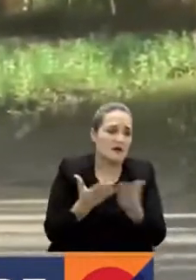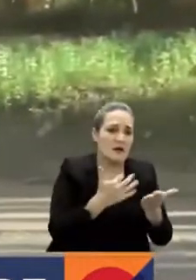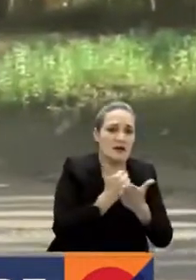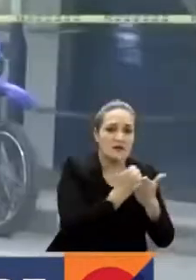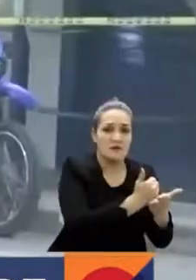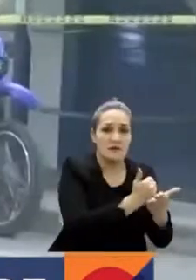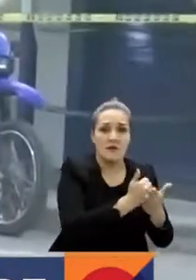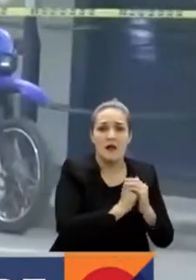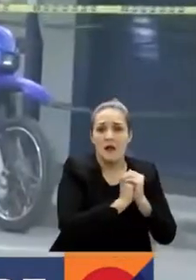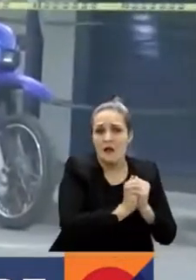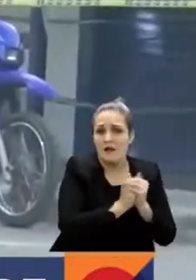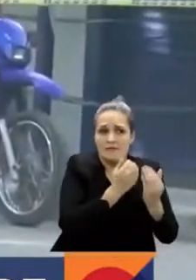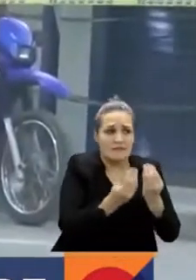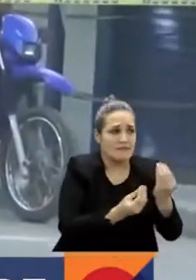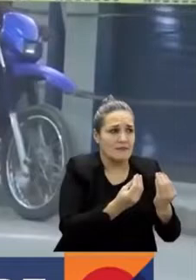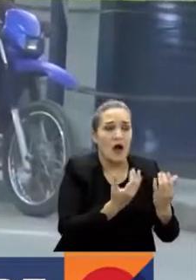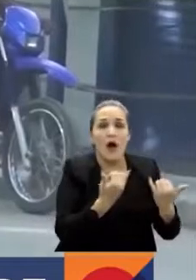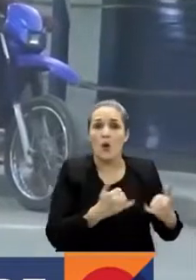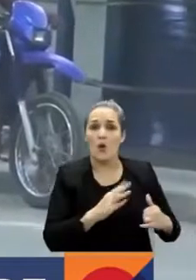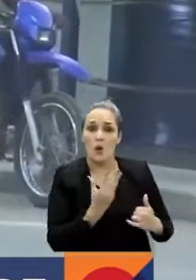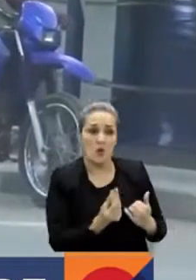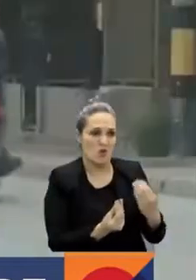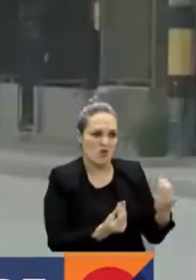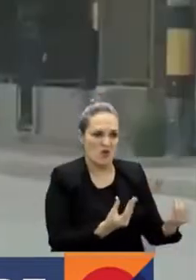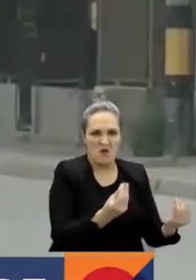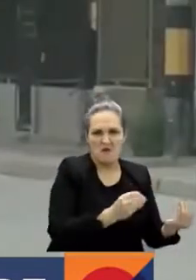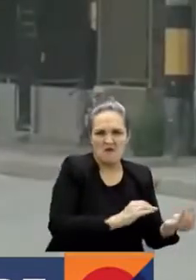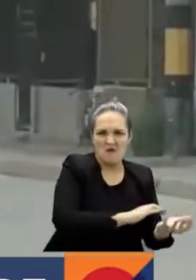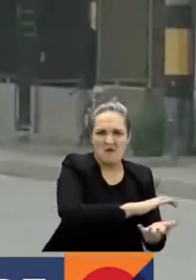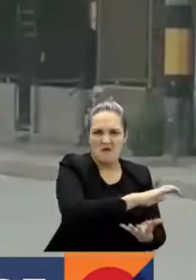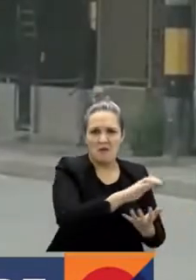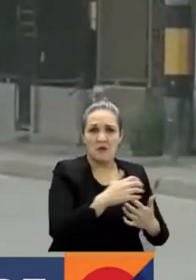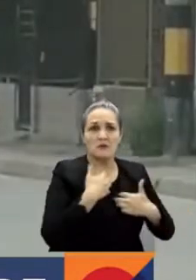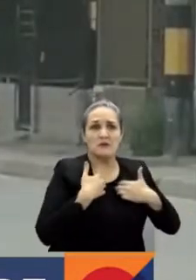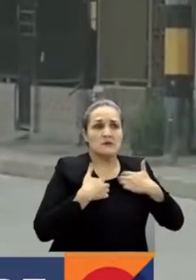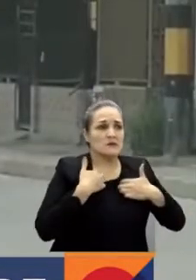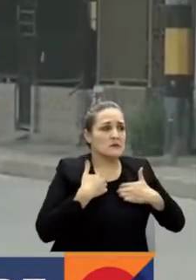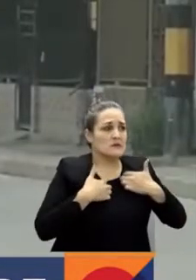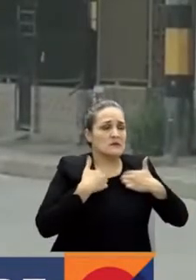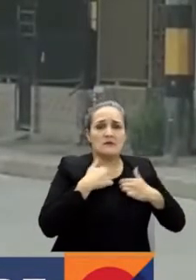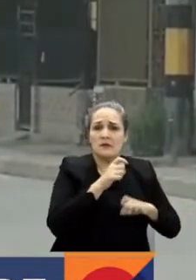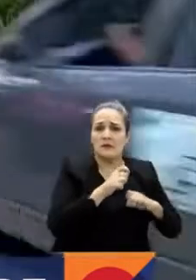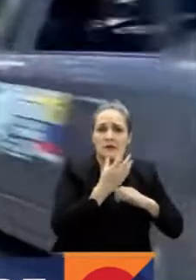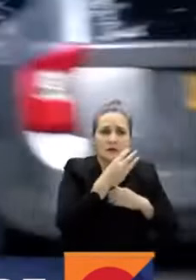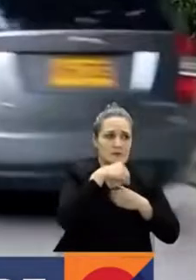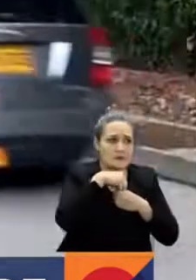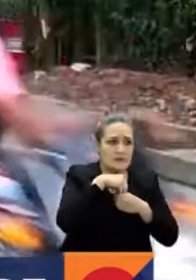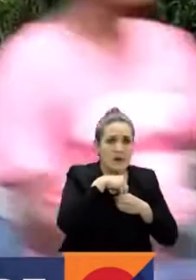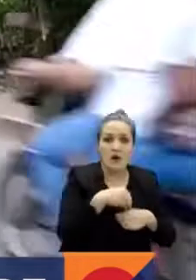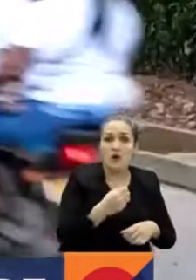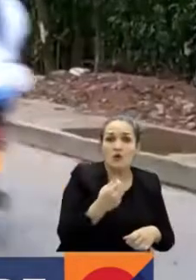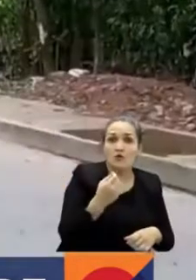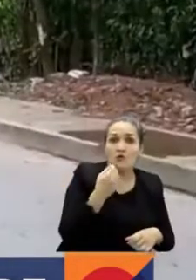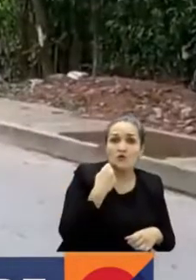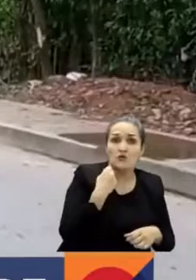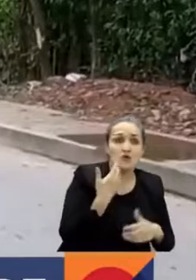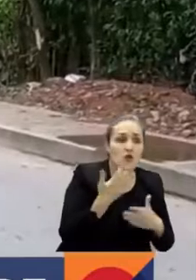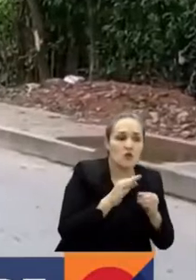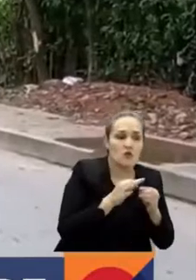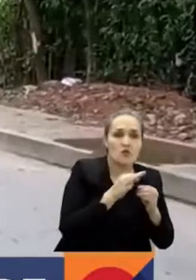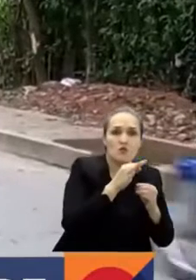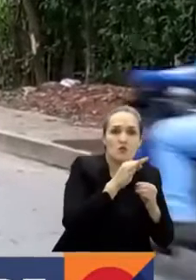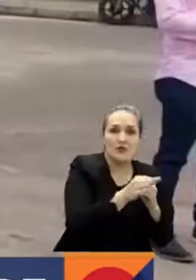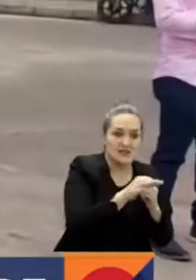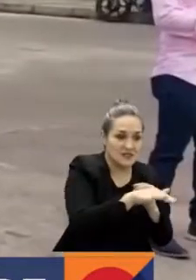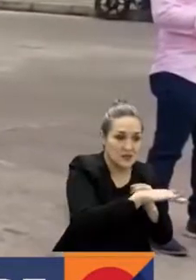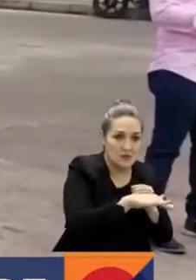grupos armados ilegales en el Bajo Cauca ha llevado a que la población esté atemorizada. En las últimas horas, en zona rural del municipio, fue hallada